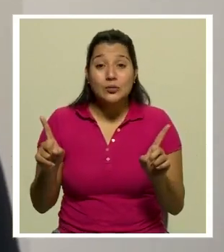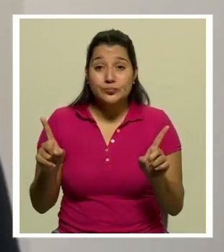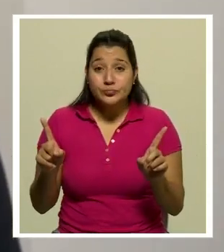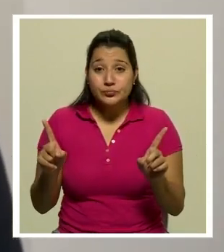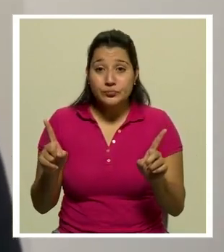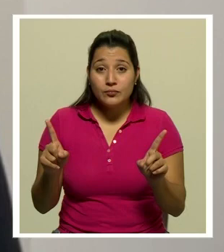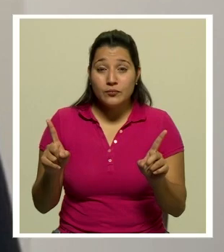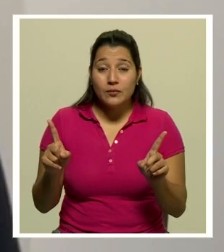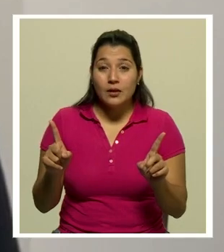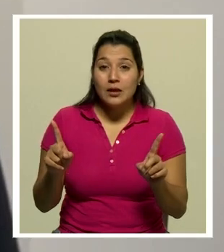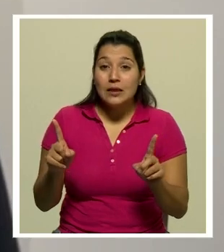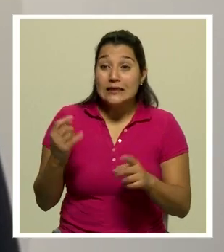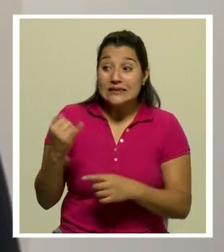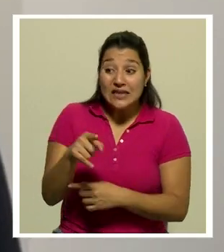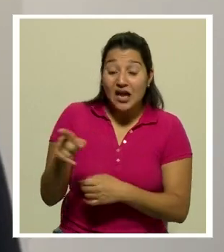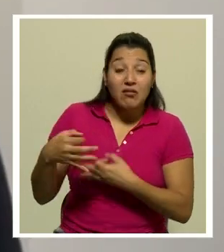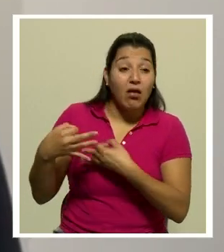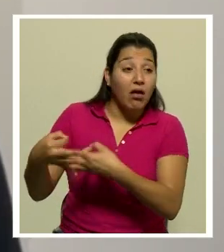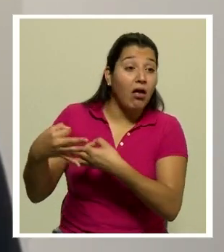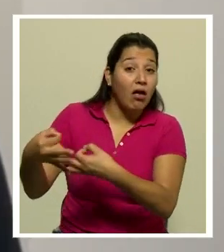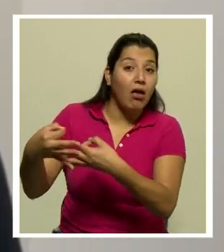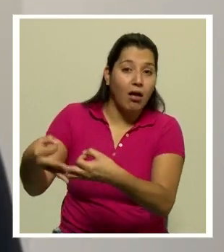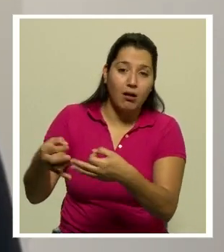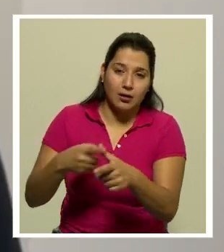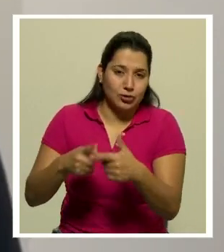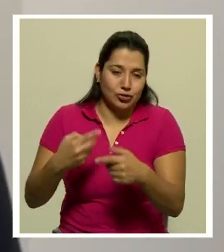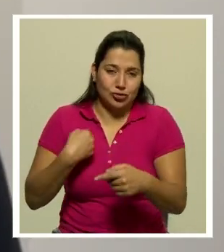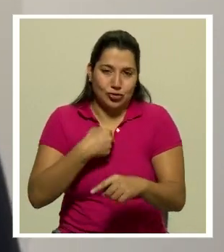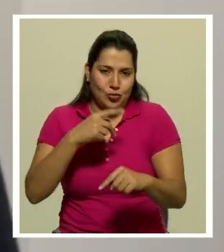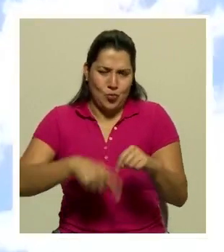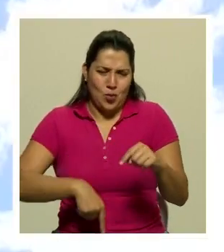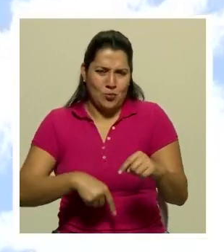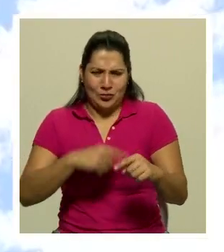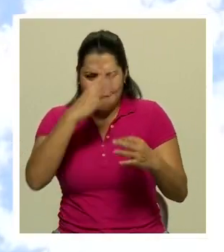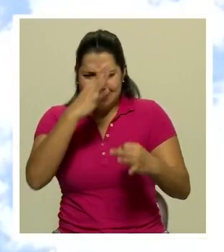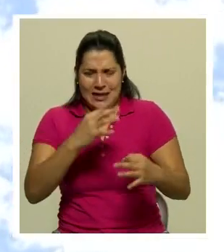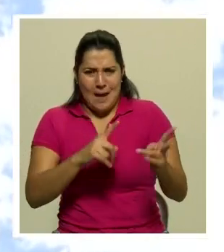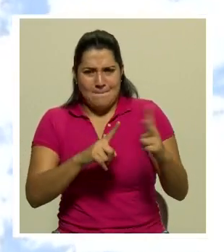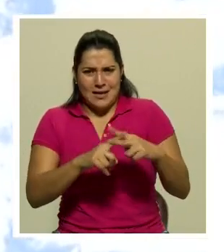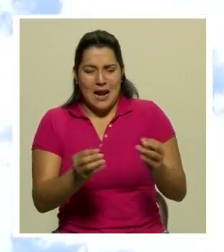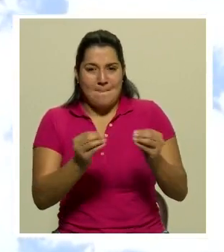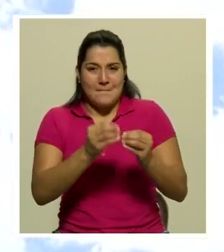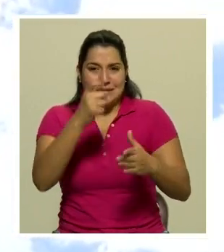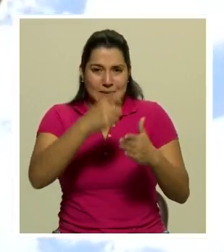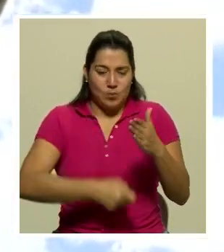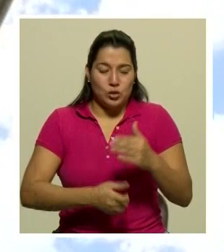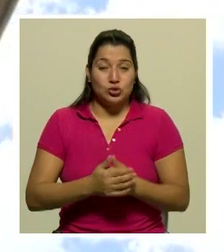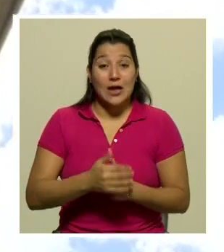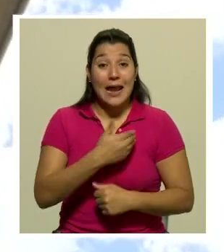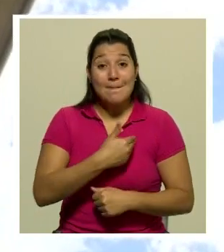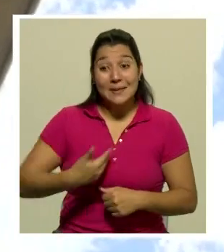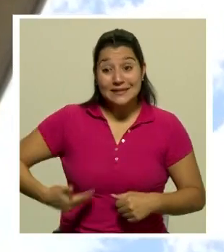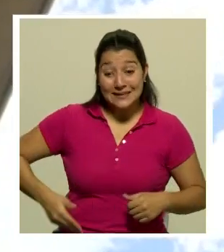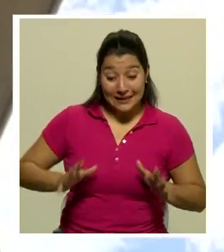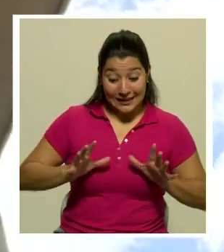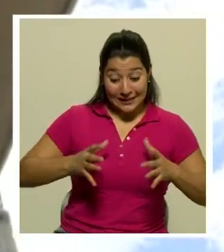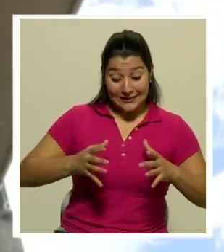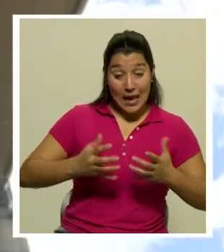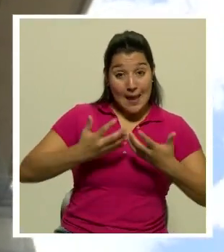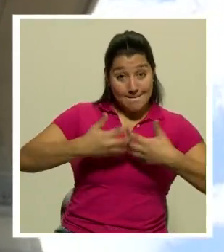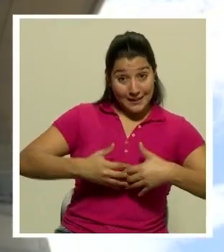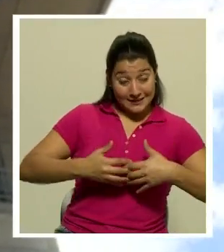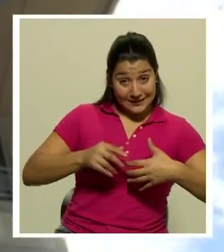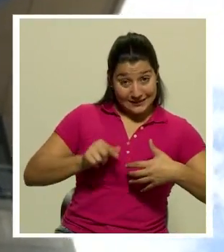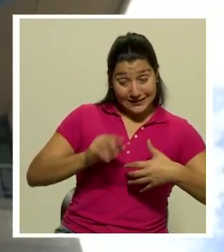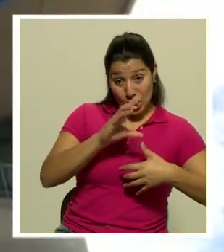hecho hasta hoy, definitivamente no se puede hablar de nuevos impuestos. El presidente de la Cámara de Industrias de Costa Rica